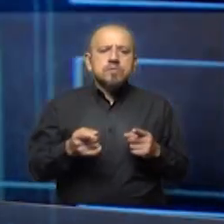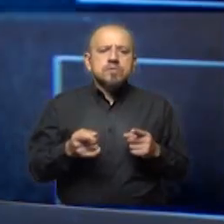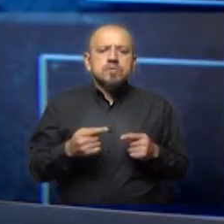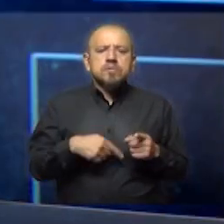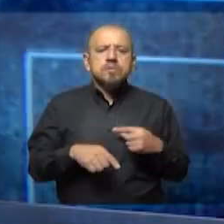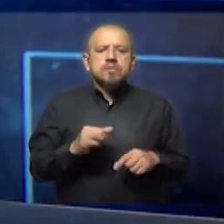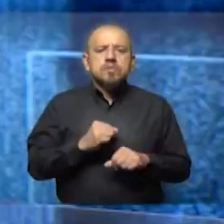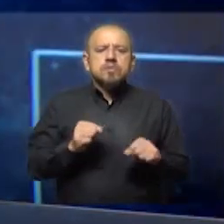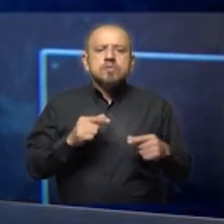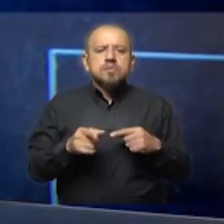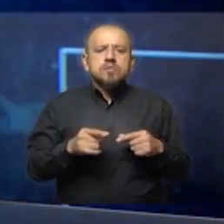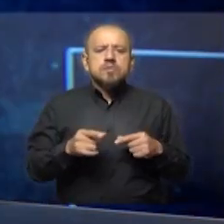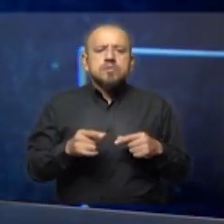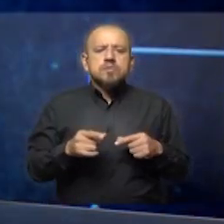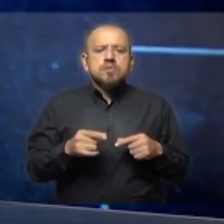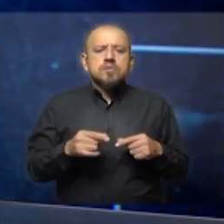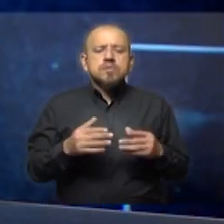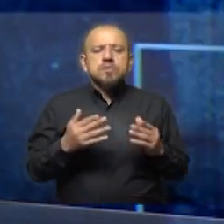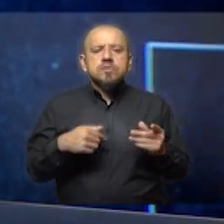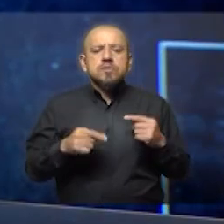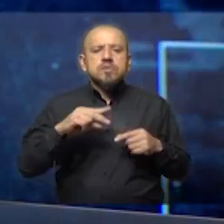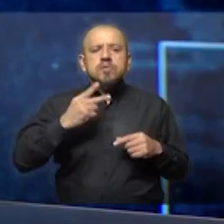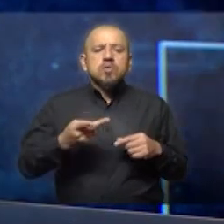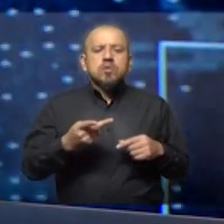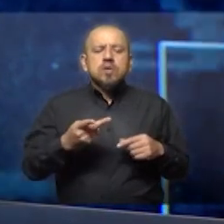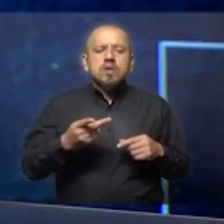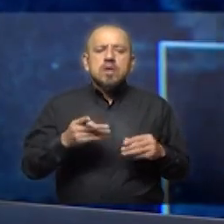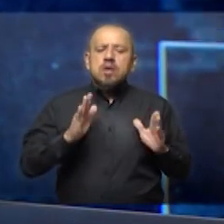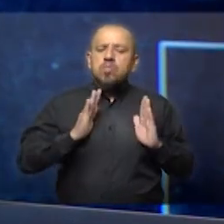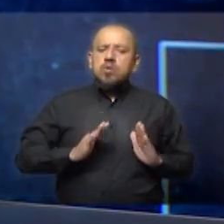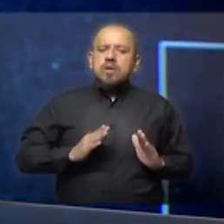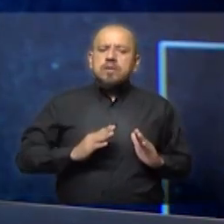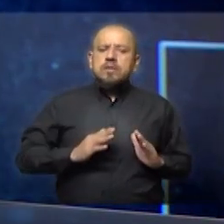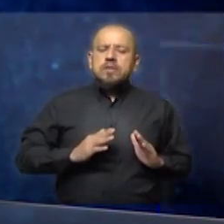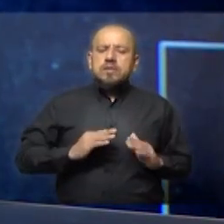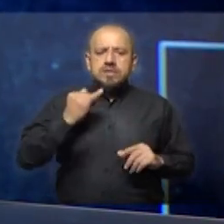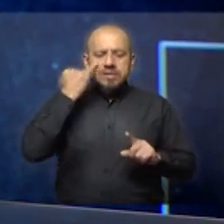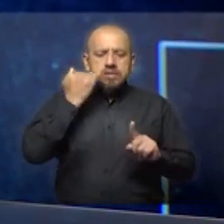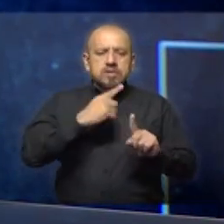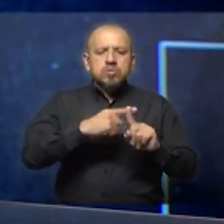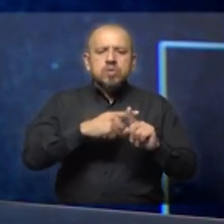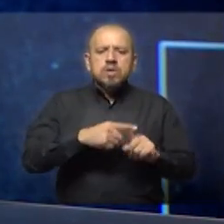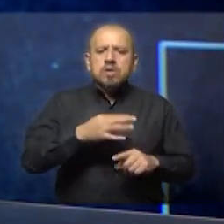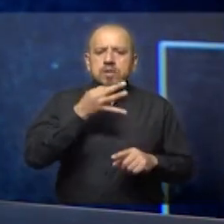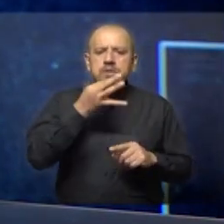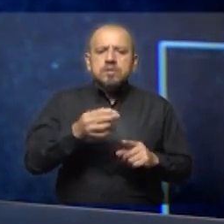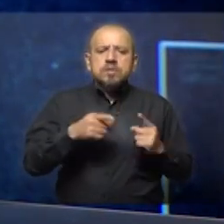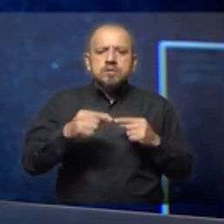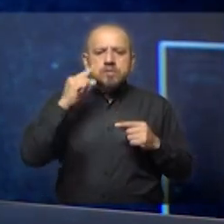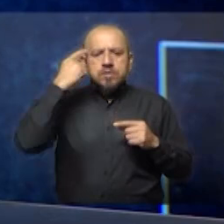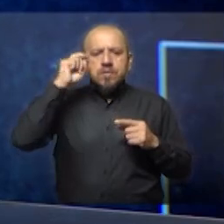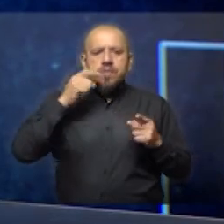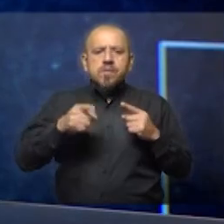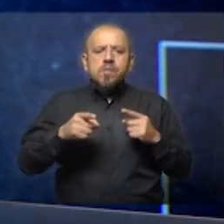identificar con tanta Claridad que es la doble moral sexual en un momento comienza a desarrollar la idea